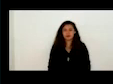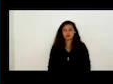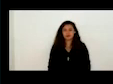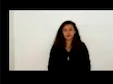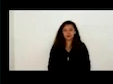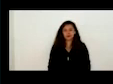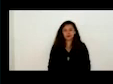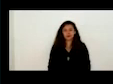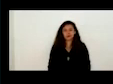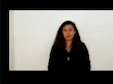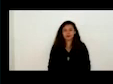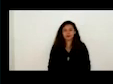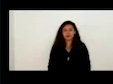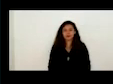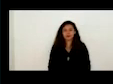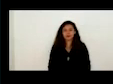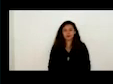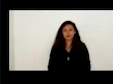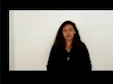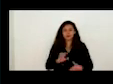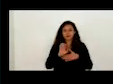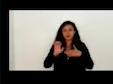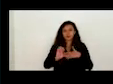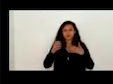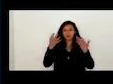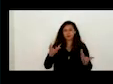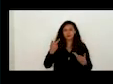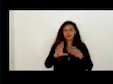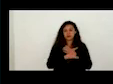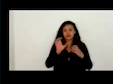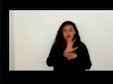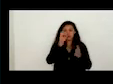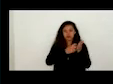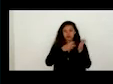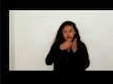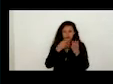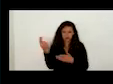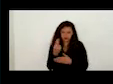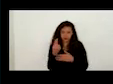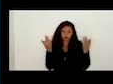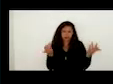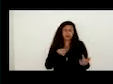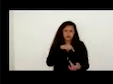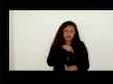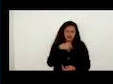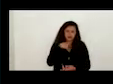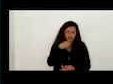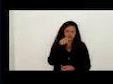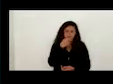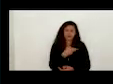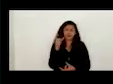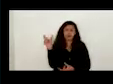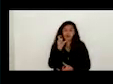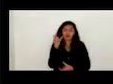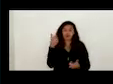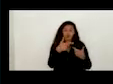Entonces, de acuerdo a eso, pues, cada quien podría hacer los ajustes necesarios. Sin embargo, como les digo, o sea, cuando eliminamos un